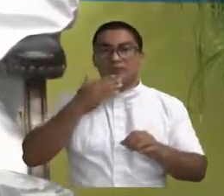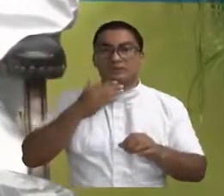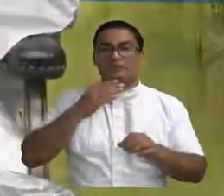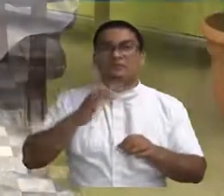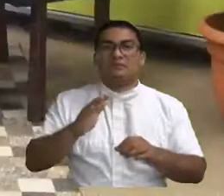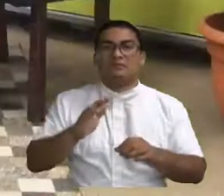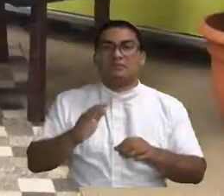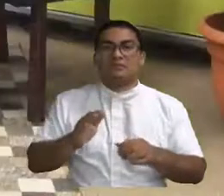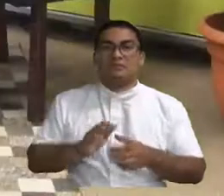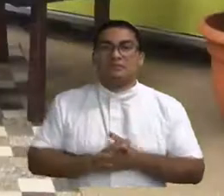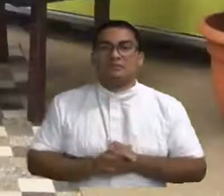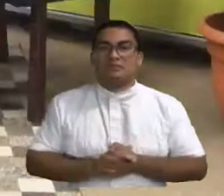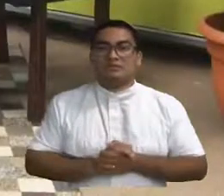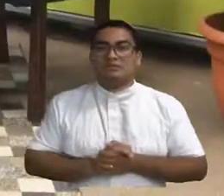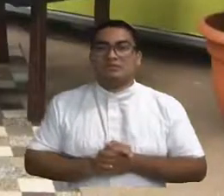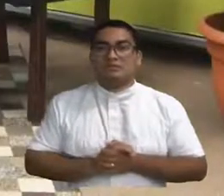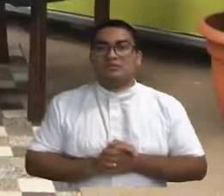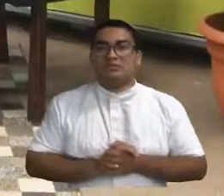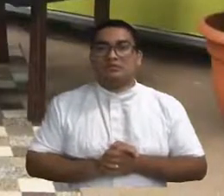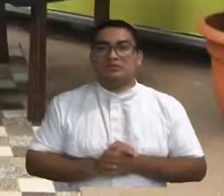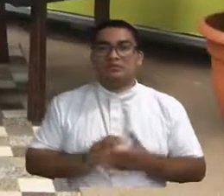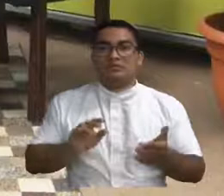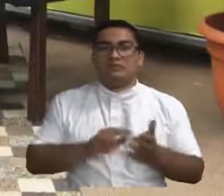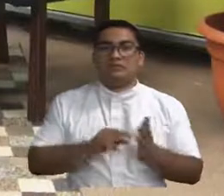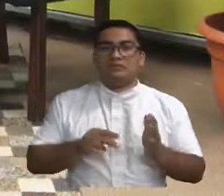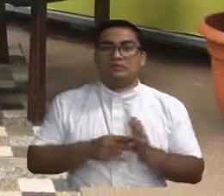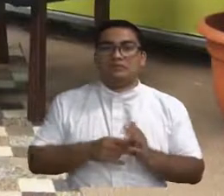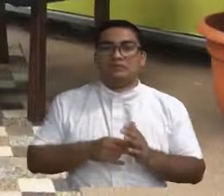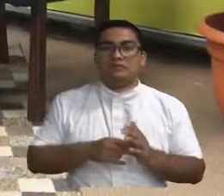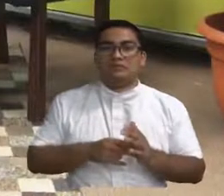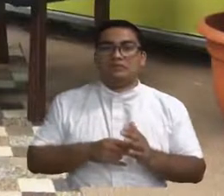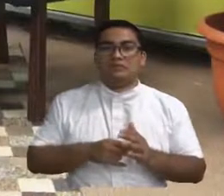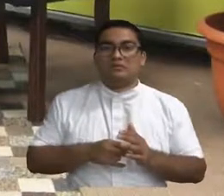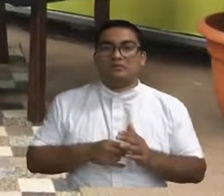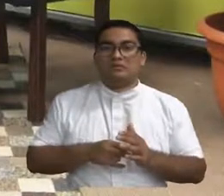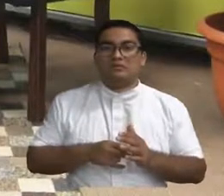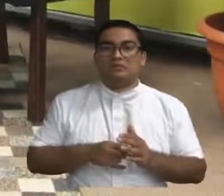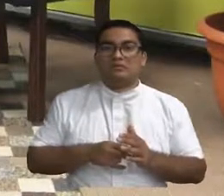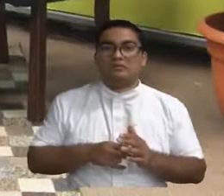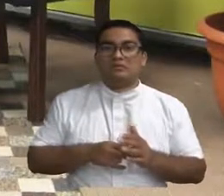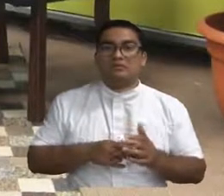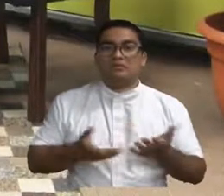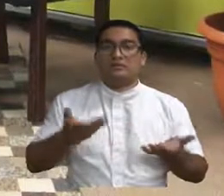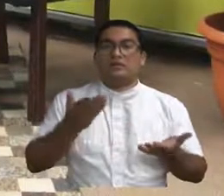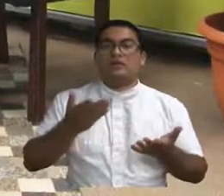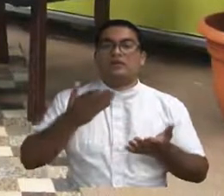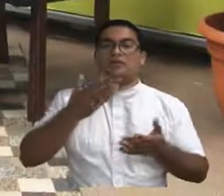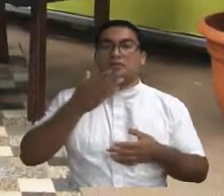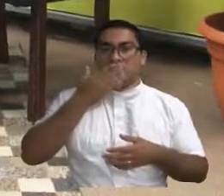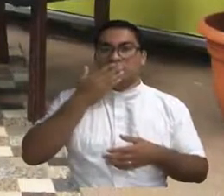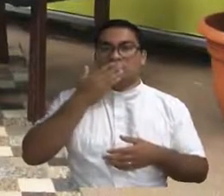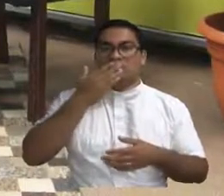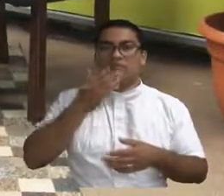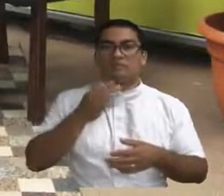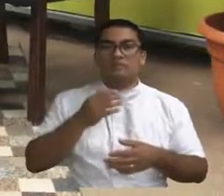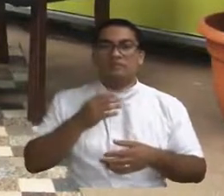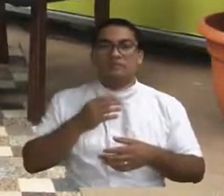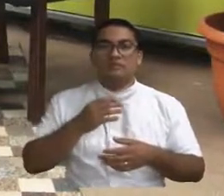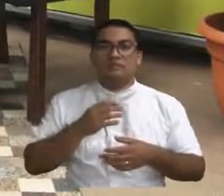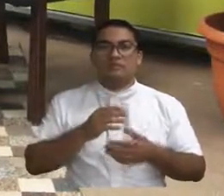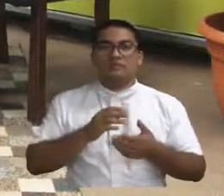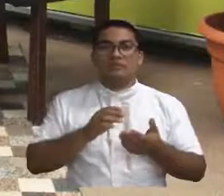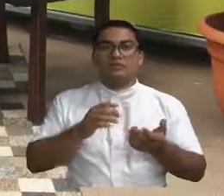la fosa de la nariz, sí. O que la van a ahogar con la, ¿cómo que se llama? Con la solución salina. Solución